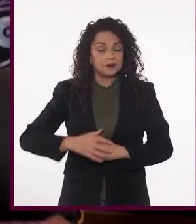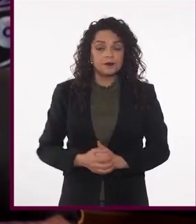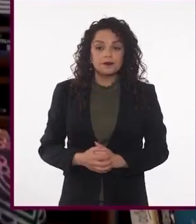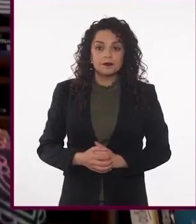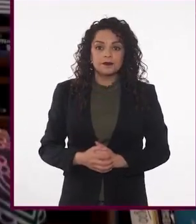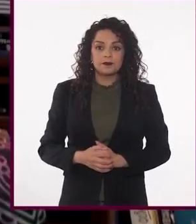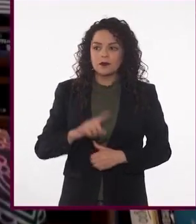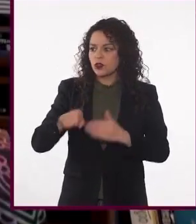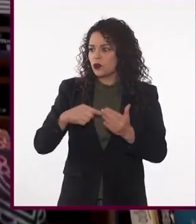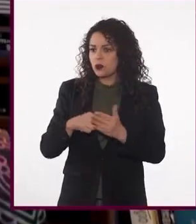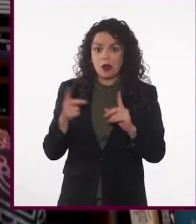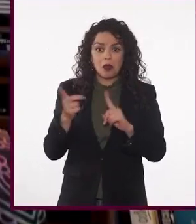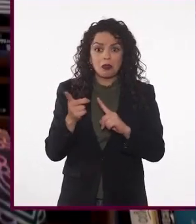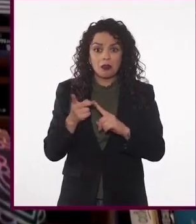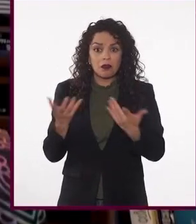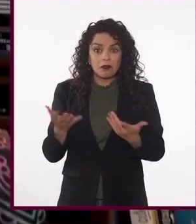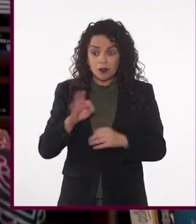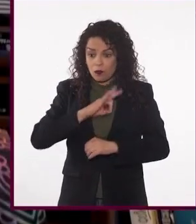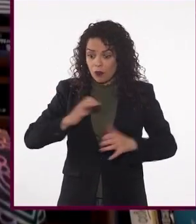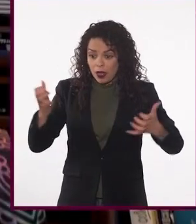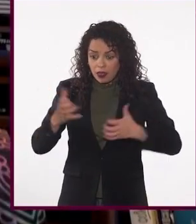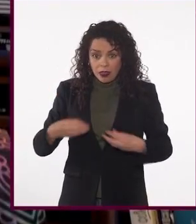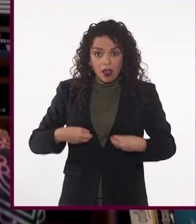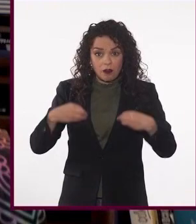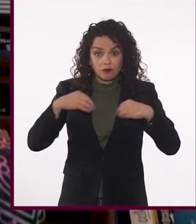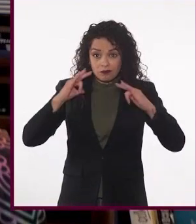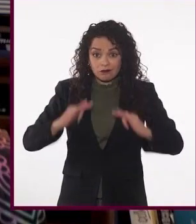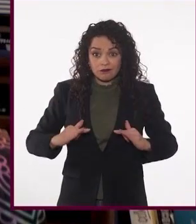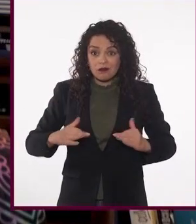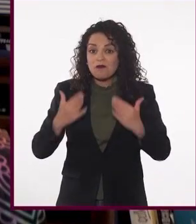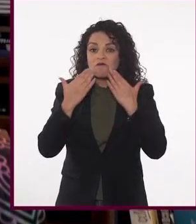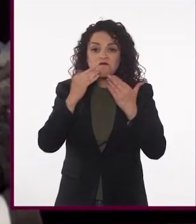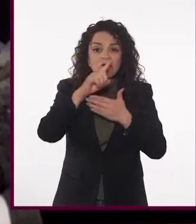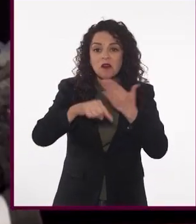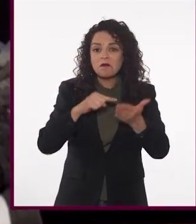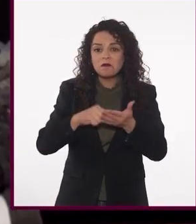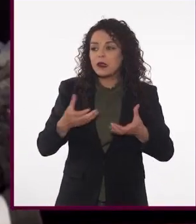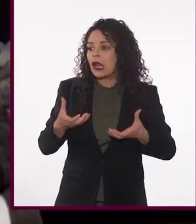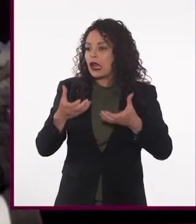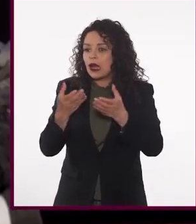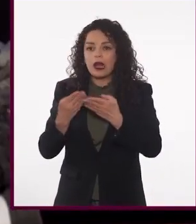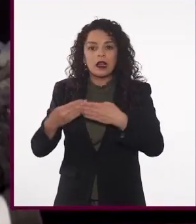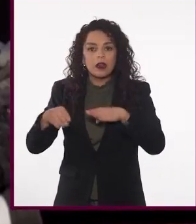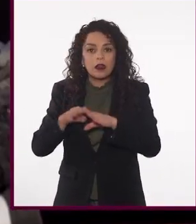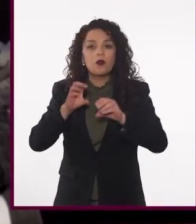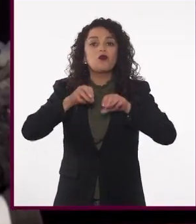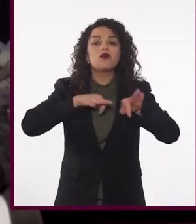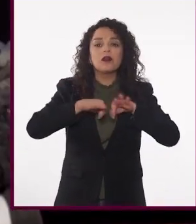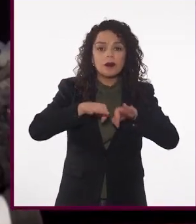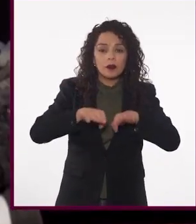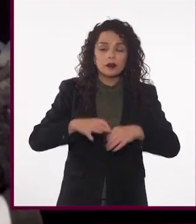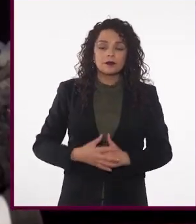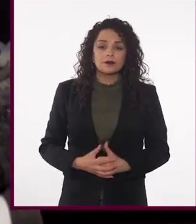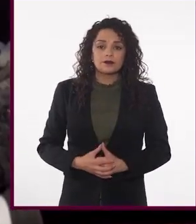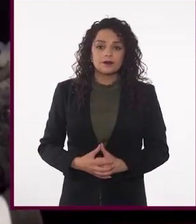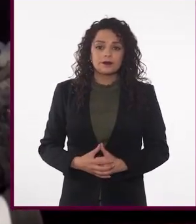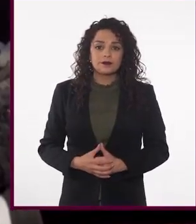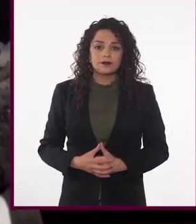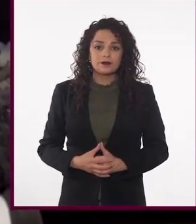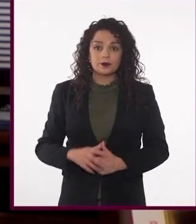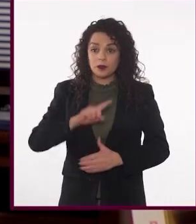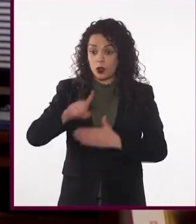nosotras. Parece que no hay lugar donde podamos desarrollar nuestras vidas en tranquilidad, sea en la calle, en nuestros hogares o en nuestros